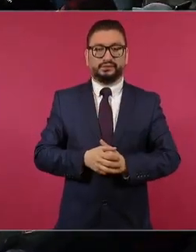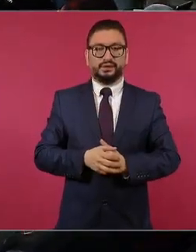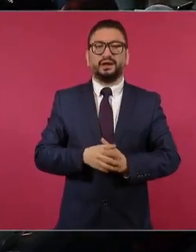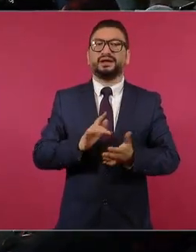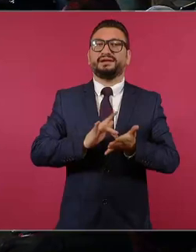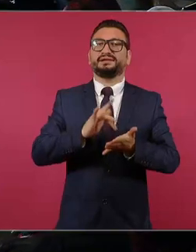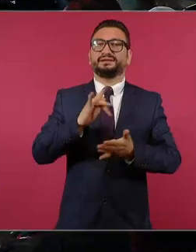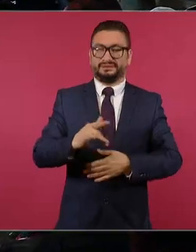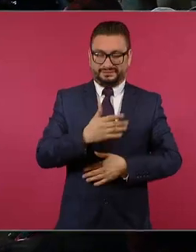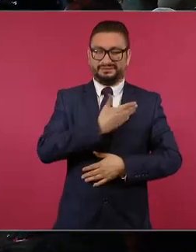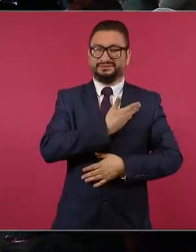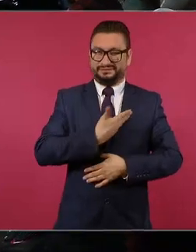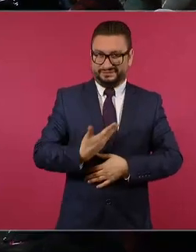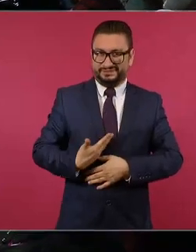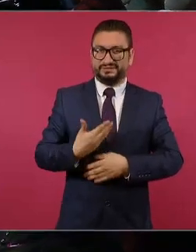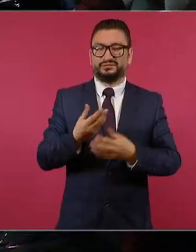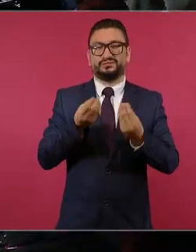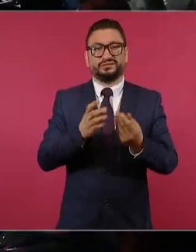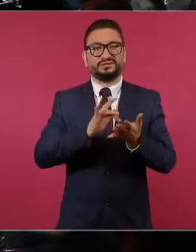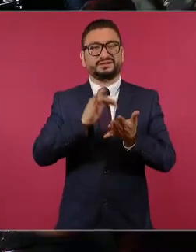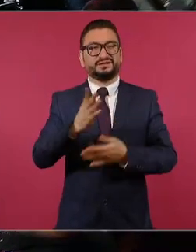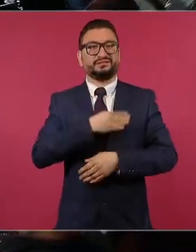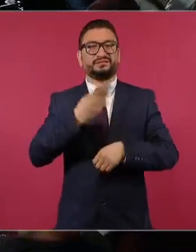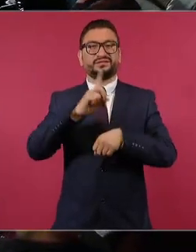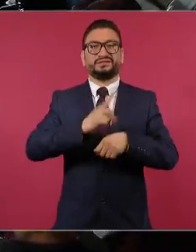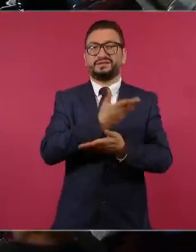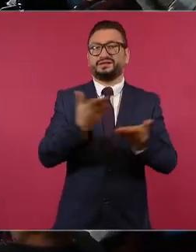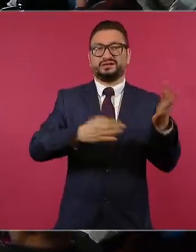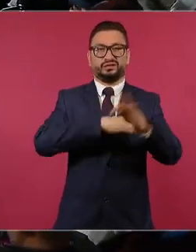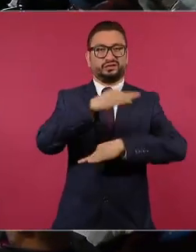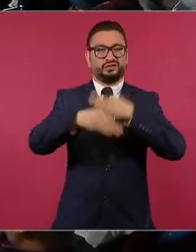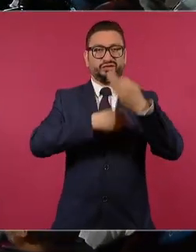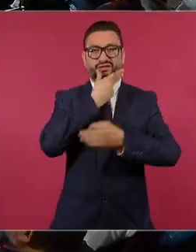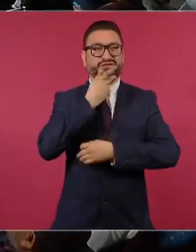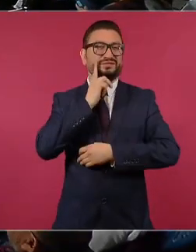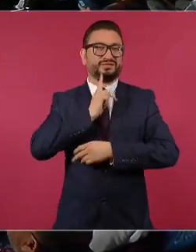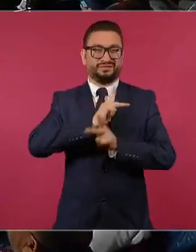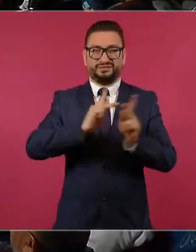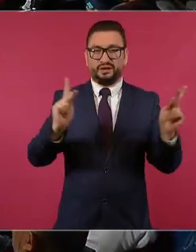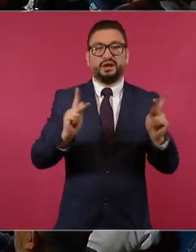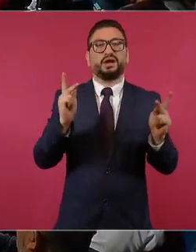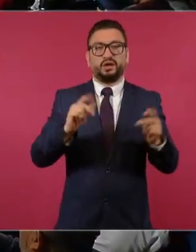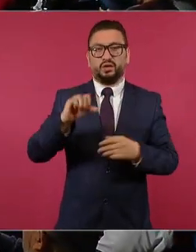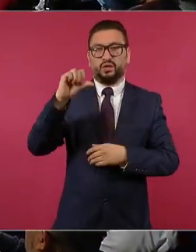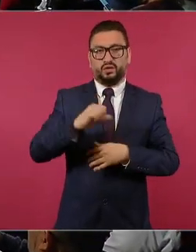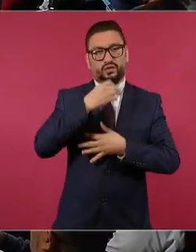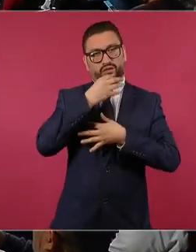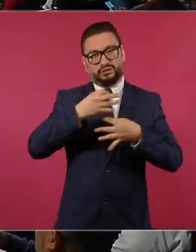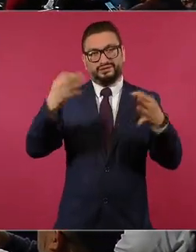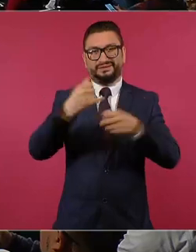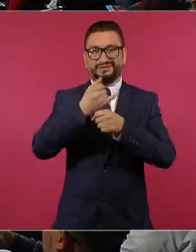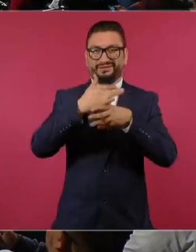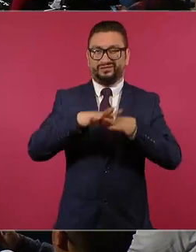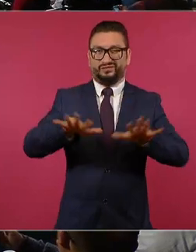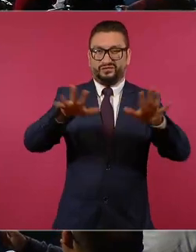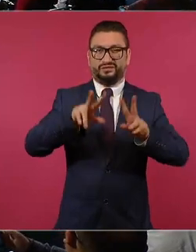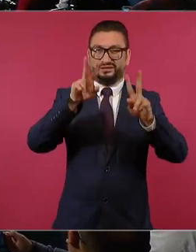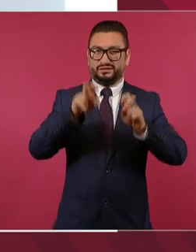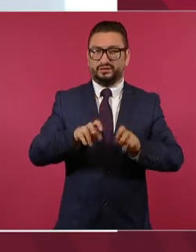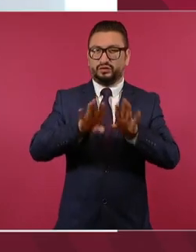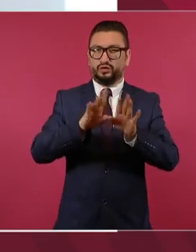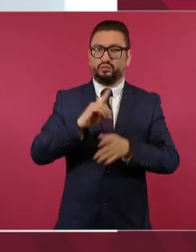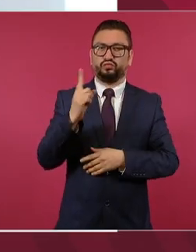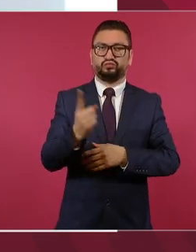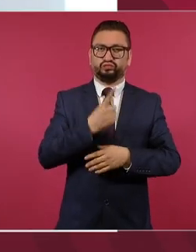Gracias, presidente. Muchas gracias. Muy buen día para todos y para todas. Me permito informarles a ustedes sobre la